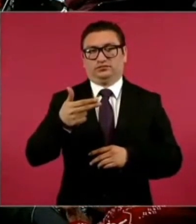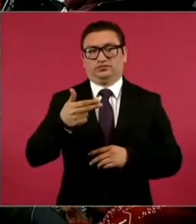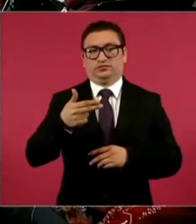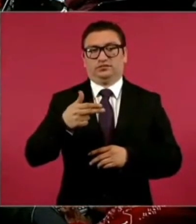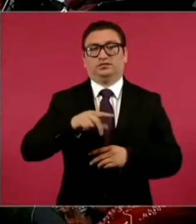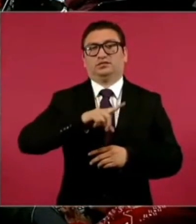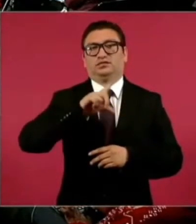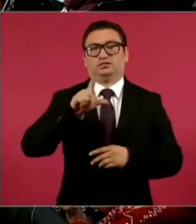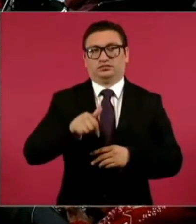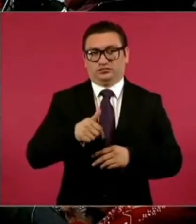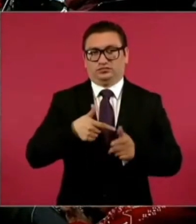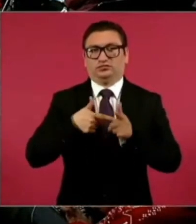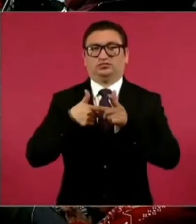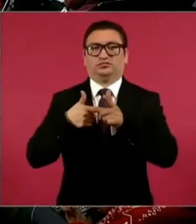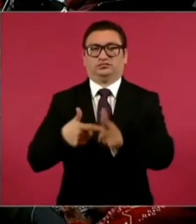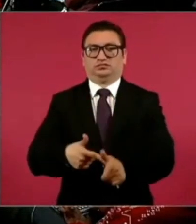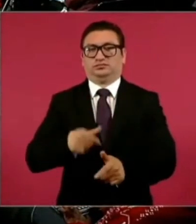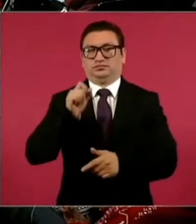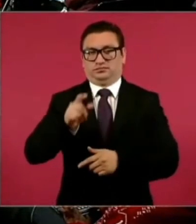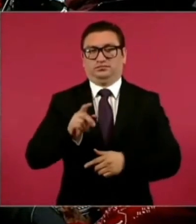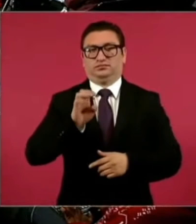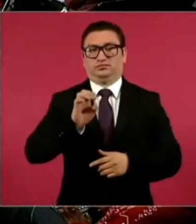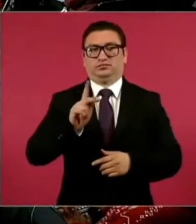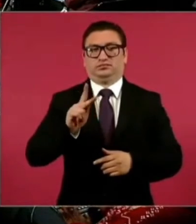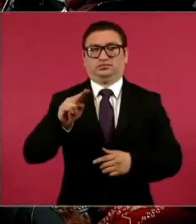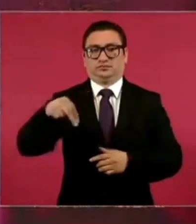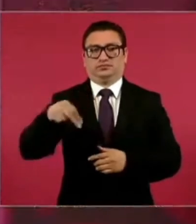y se aplicó también con Peña Nieto.